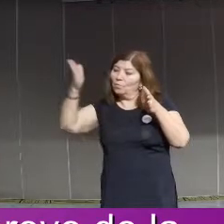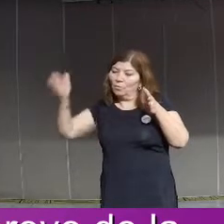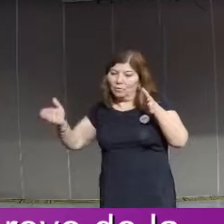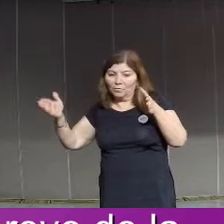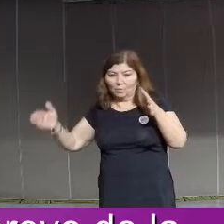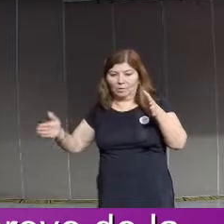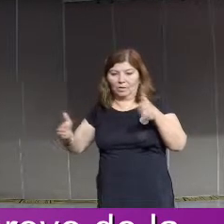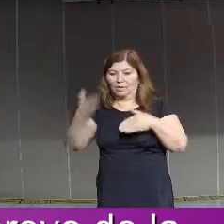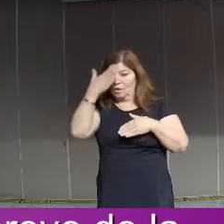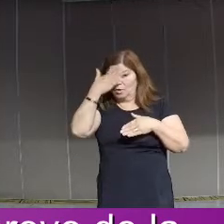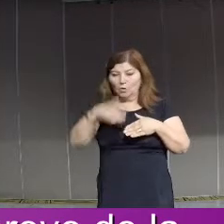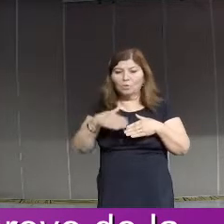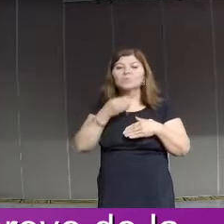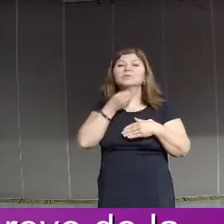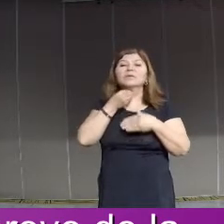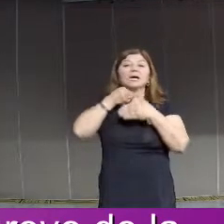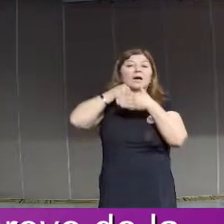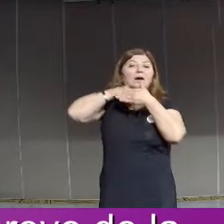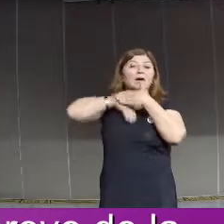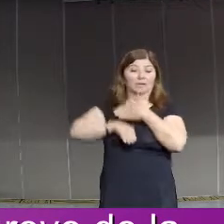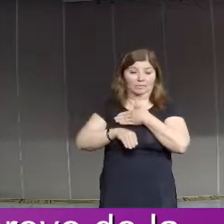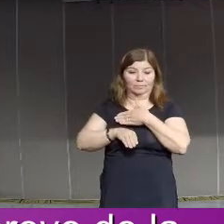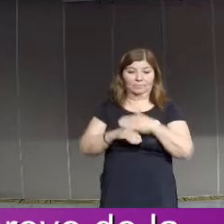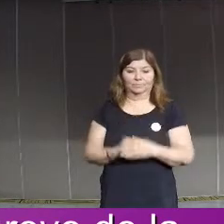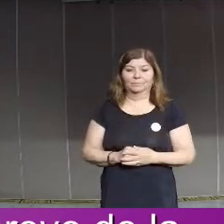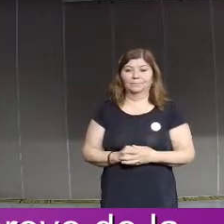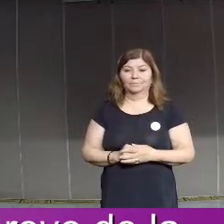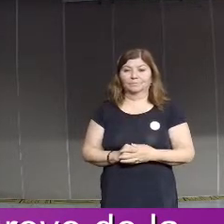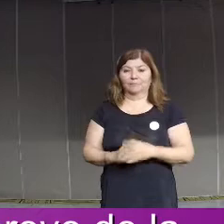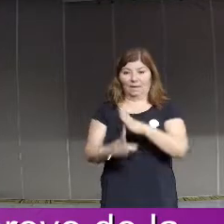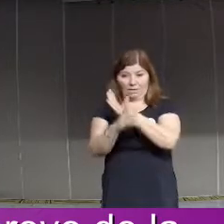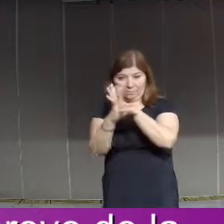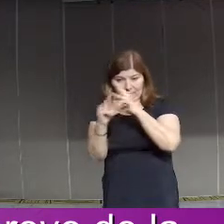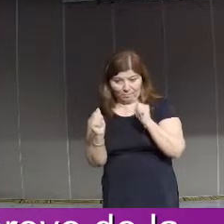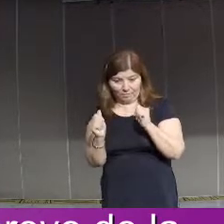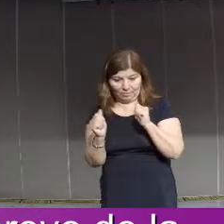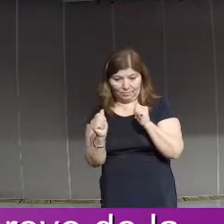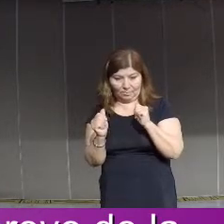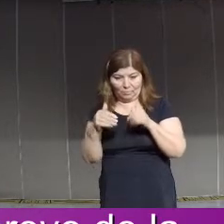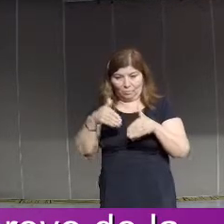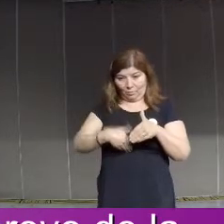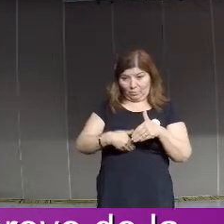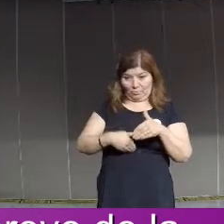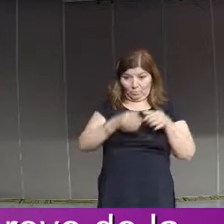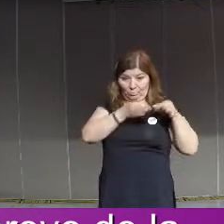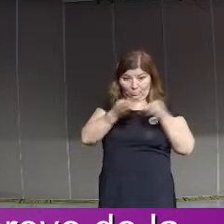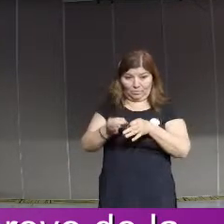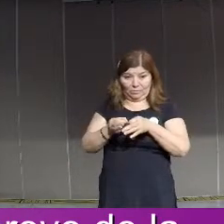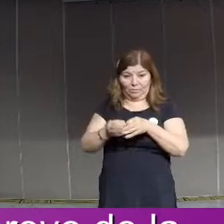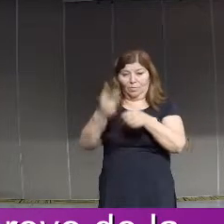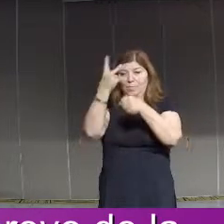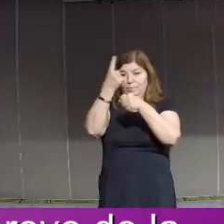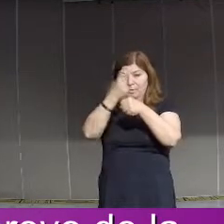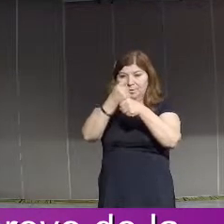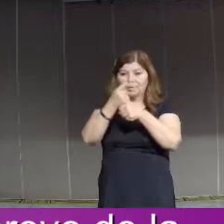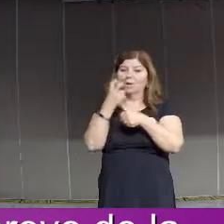esofágico superior, en el tercer tiempo, en la etapa esofágica. Bueno, acá tenemos las tres etapas, la etapa oral, la etapa